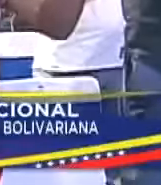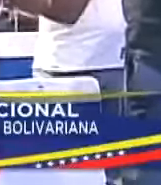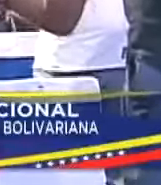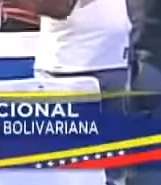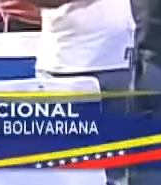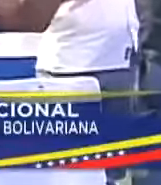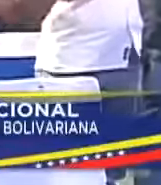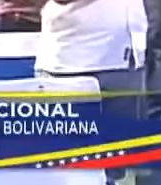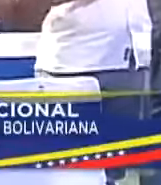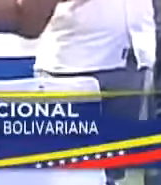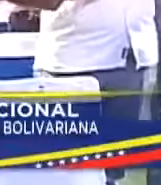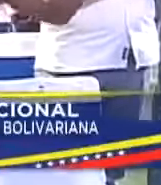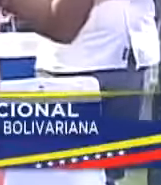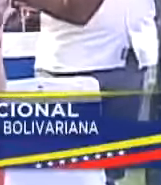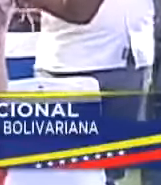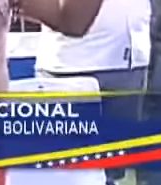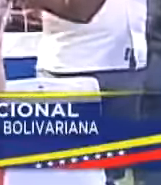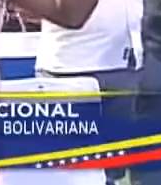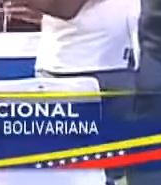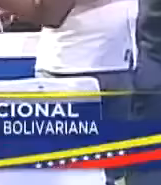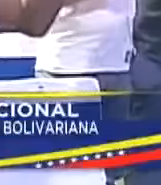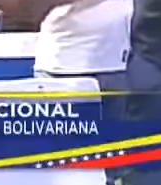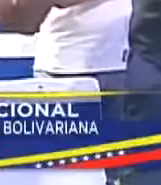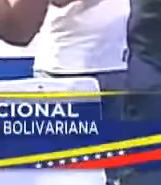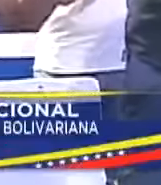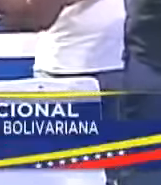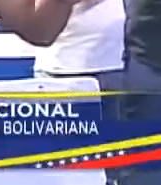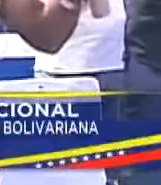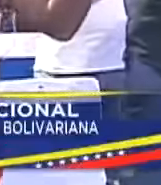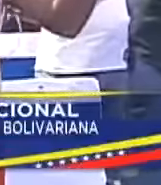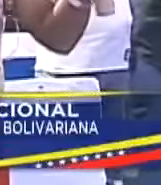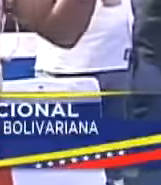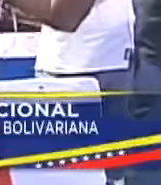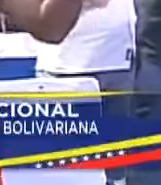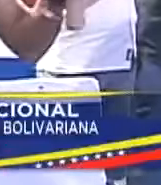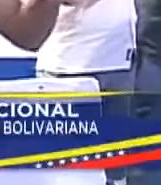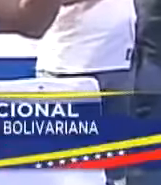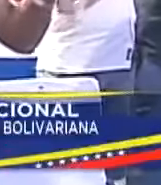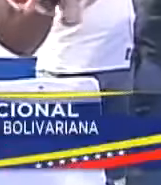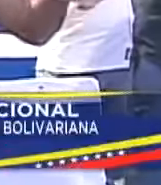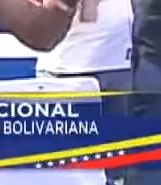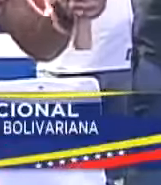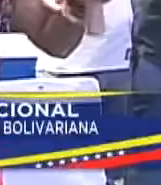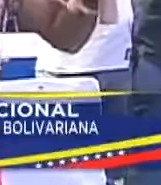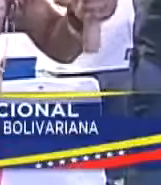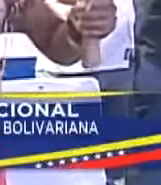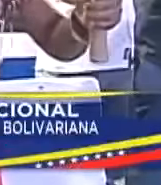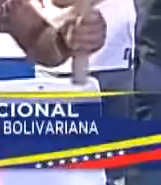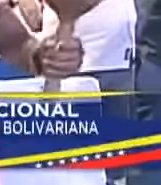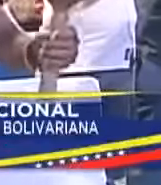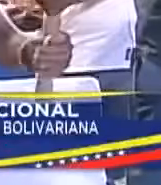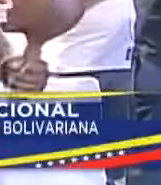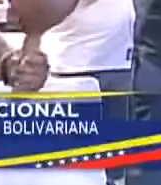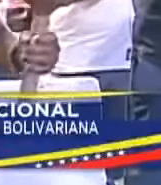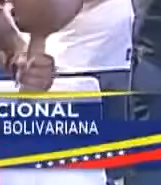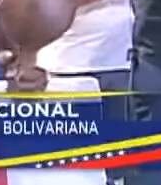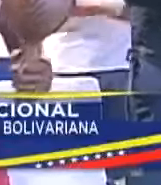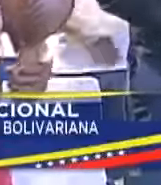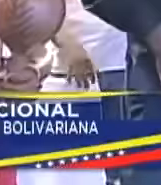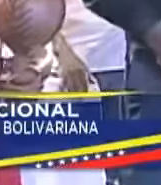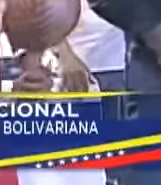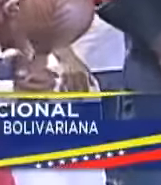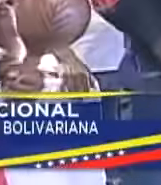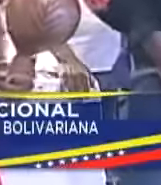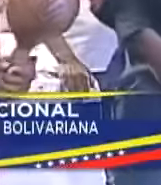a defender su voluntad. Bajaron contra el fascista y el traidor. Bajaron.